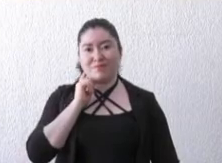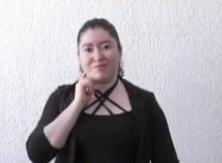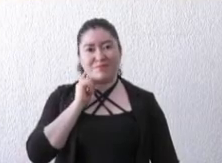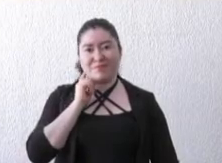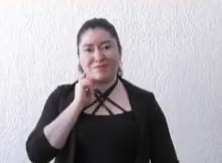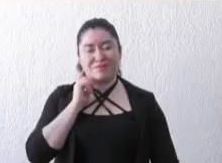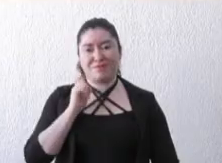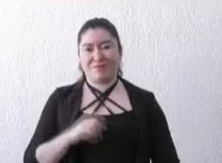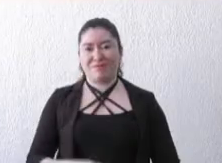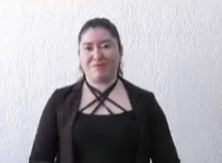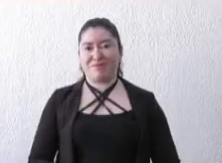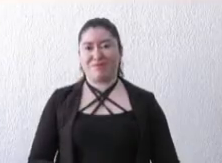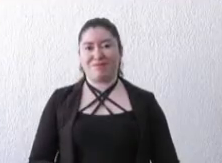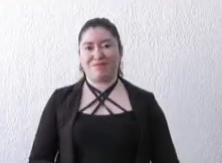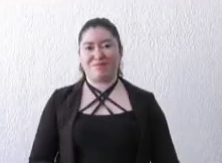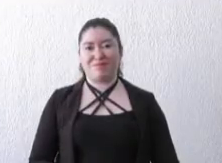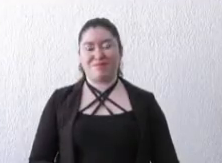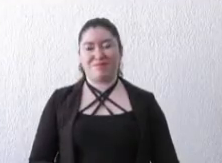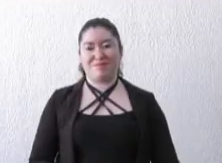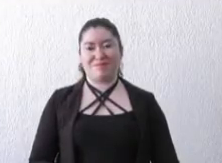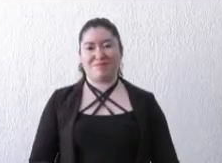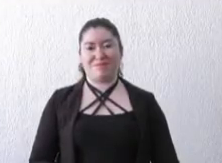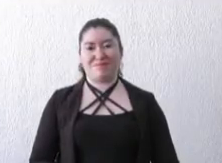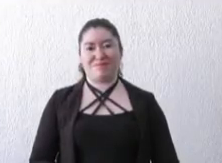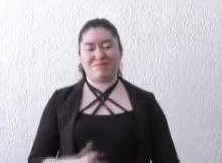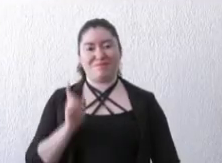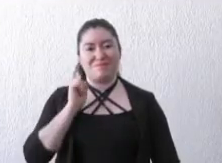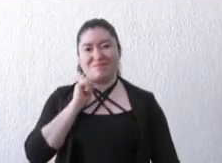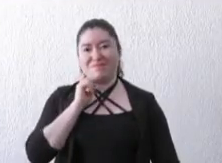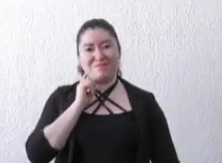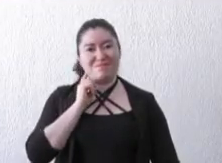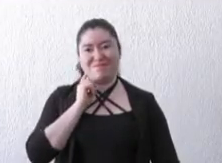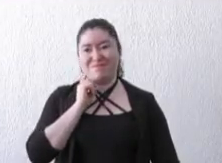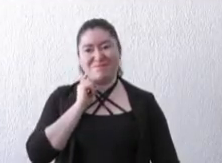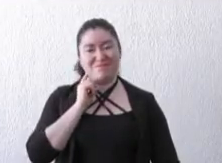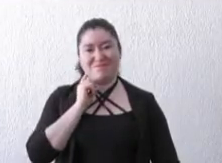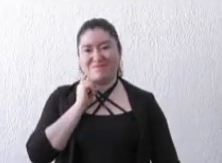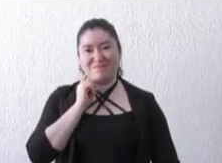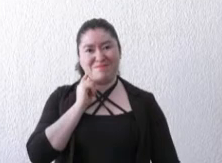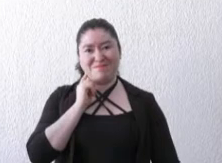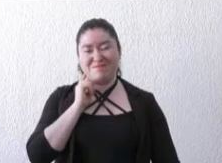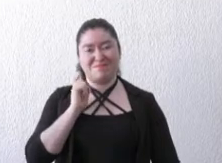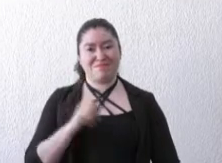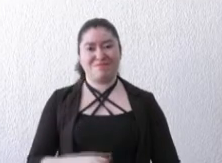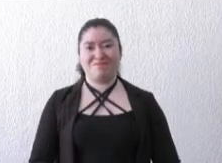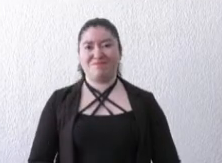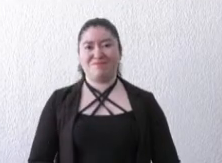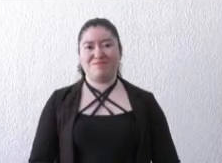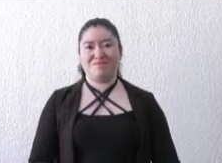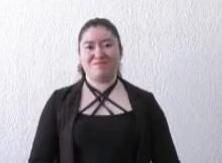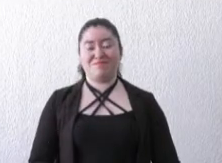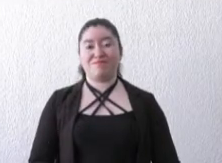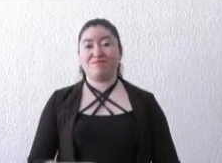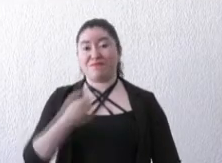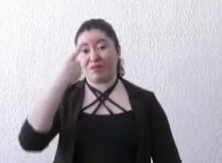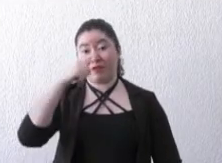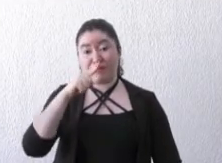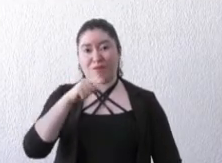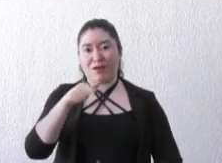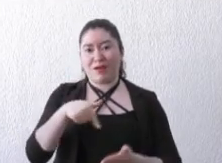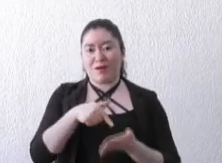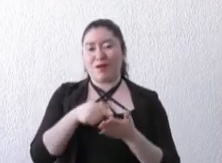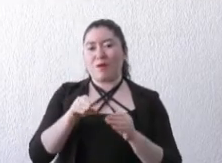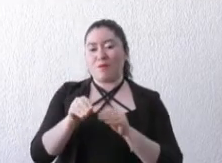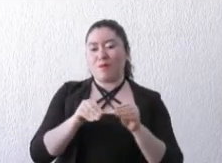después estará dedicado este espacio a la reinterpretación y la memoria de los movimientos sociales de la Ciudad de México y en particular